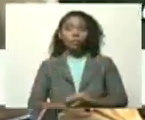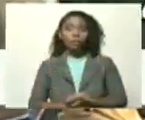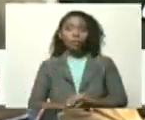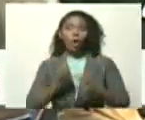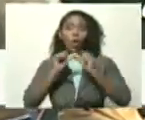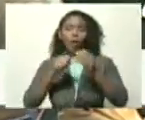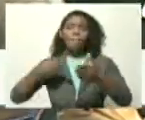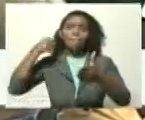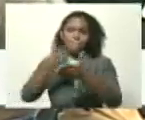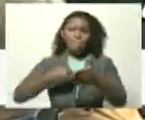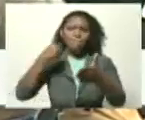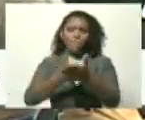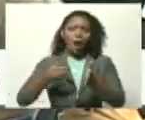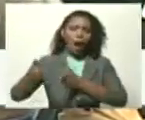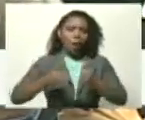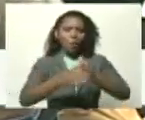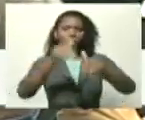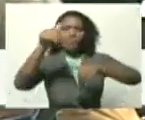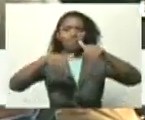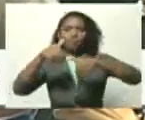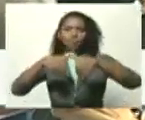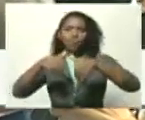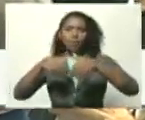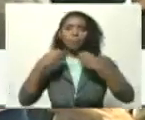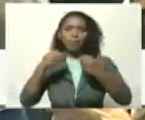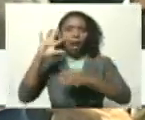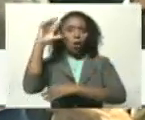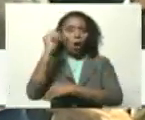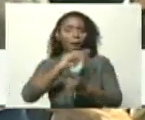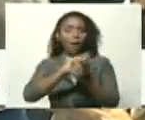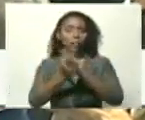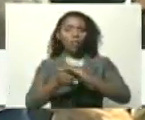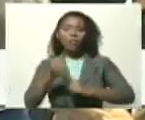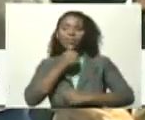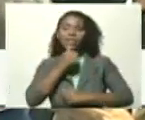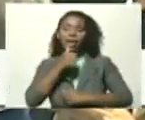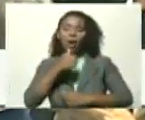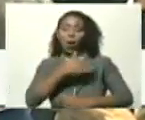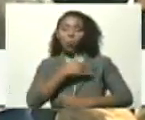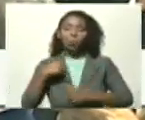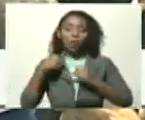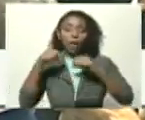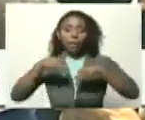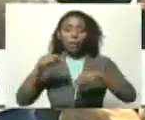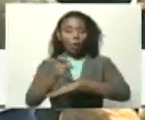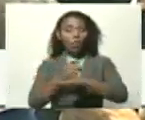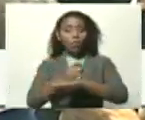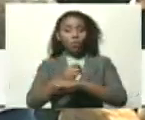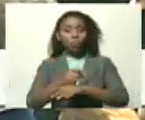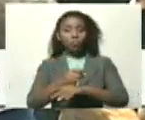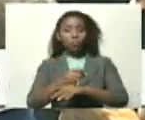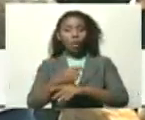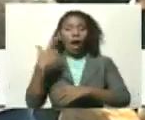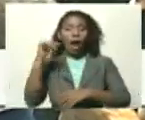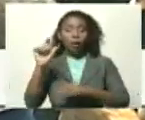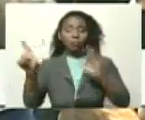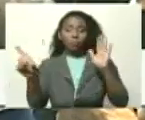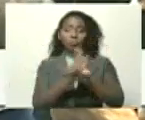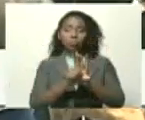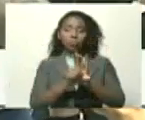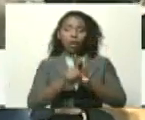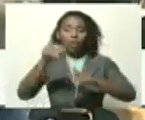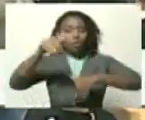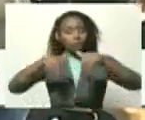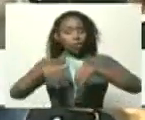sigue insistiendo en la ruta electoral para lograr los cambios. Quienes quieran seguir con este gobierno tienen todo su legítimo derecho con el